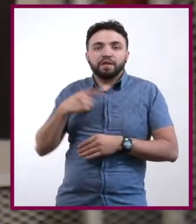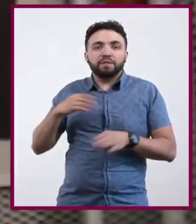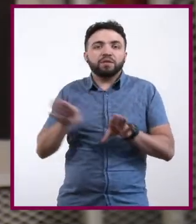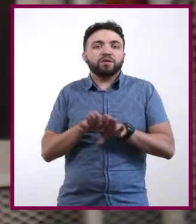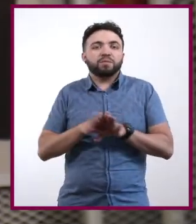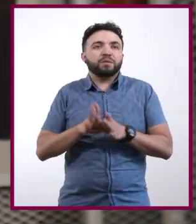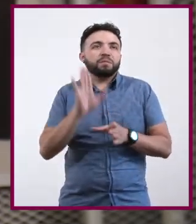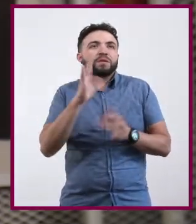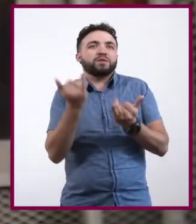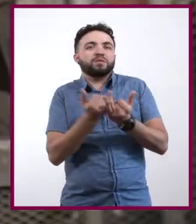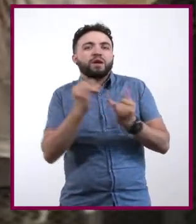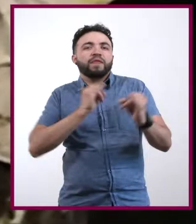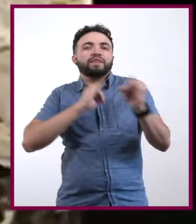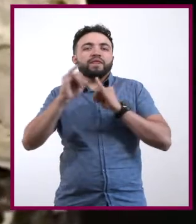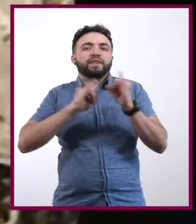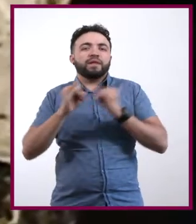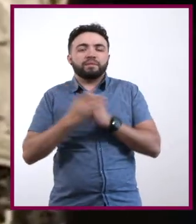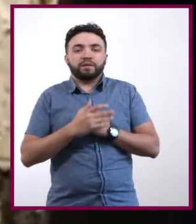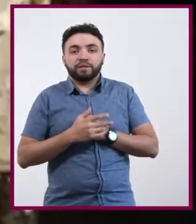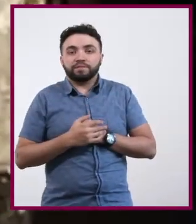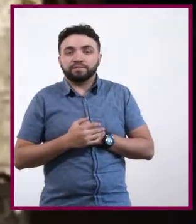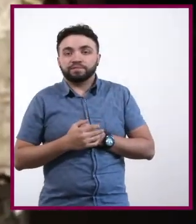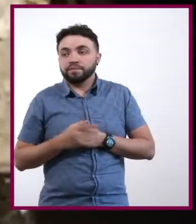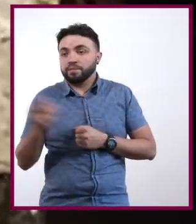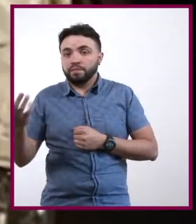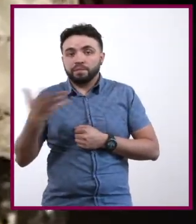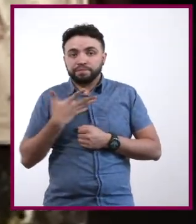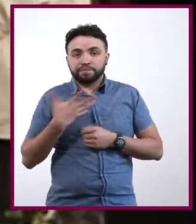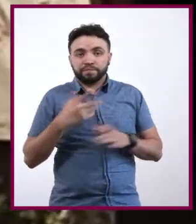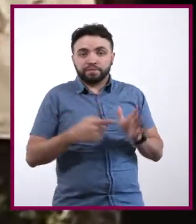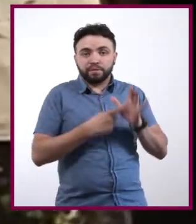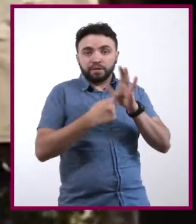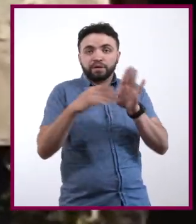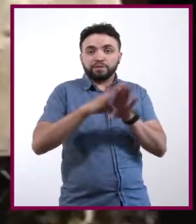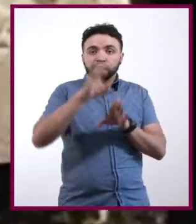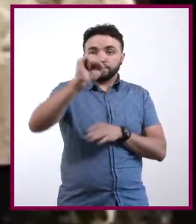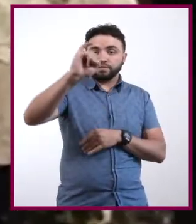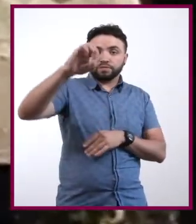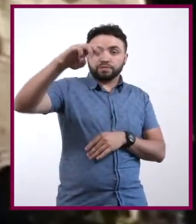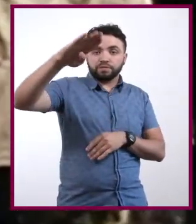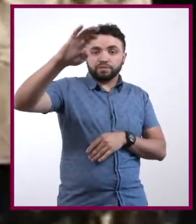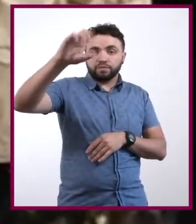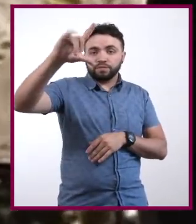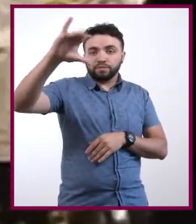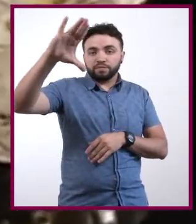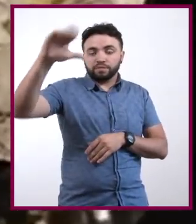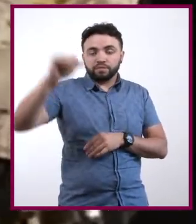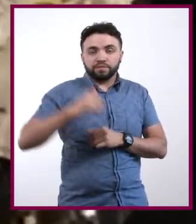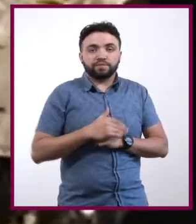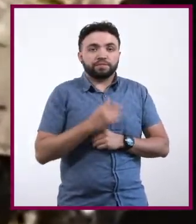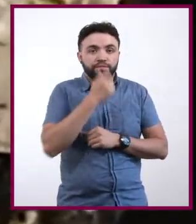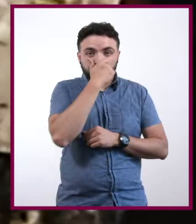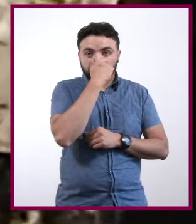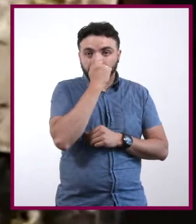interpretar. Digamos que hay una pintura simbólica que produce Tamayo, y esta pintura